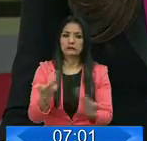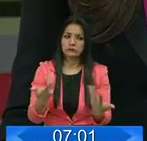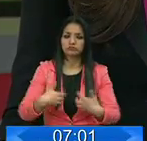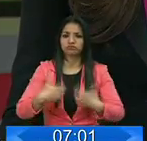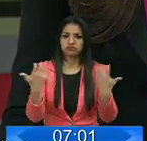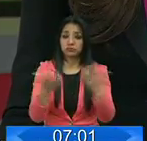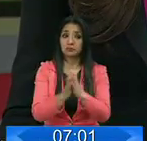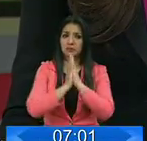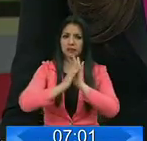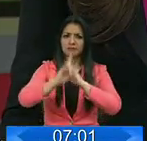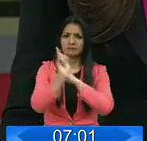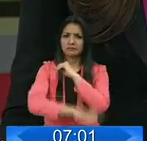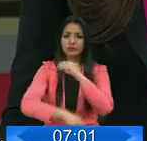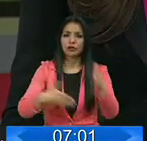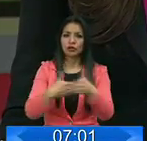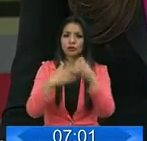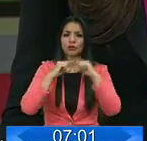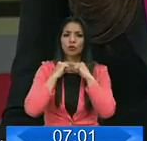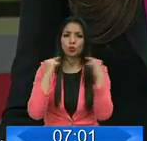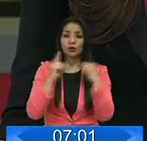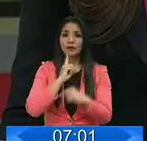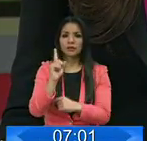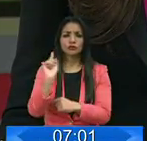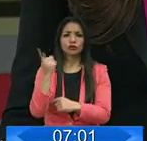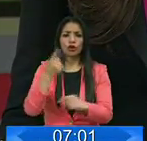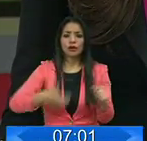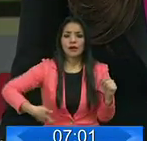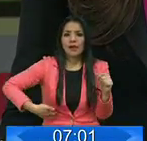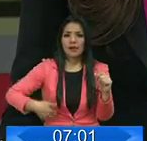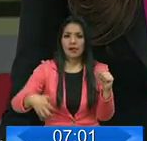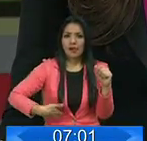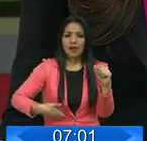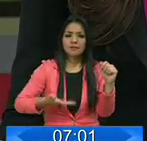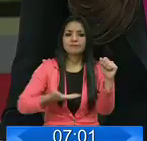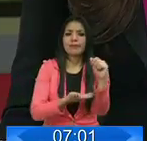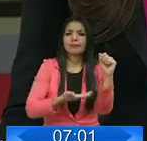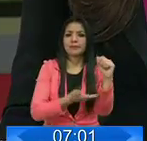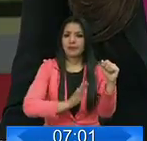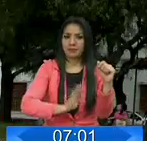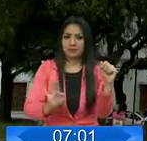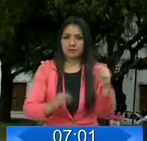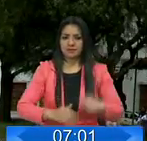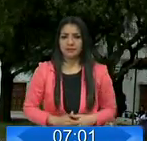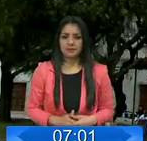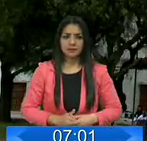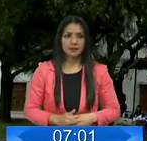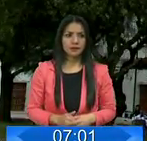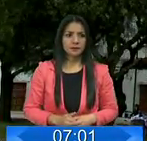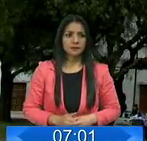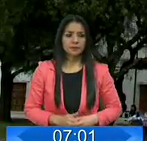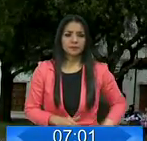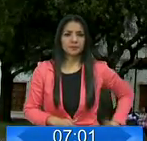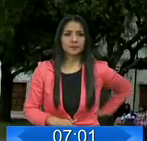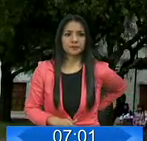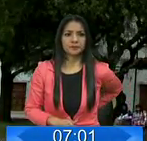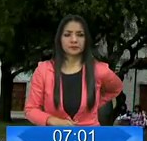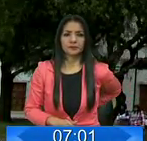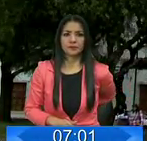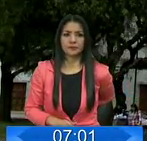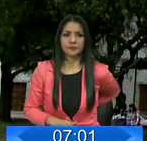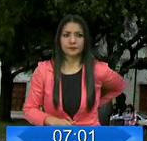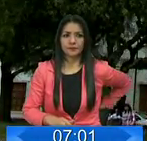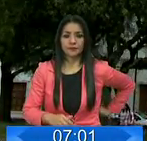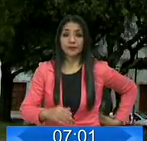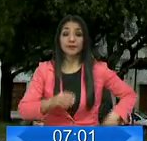el religioso, quien sustenta que solo hacía cosquillas a las infantes. En los exteriores de la iglesia de Huápulo